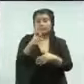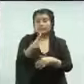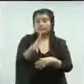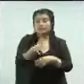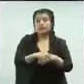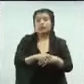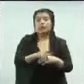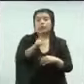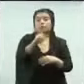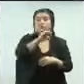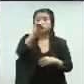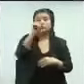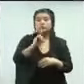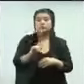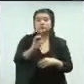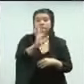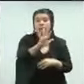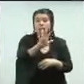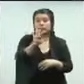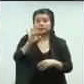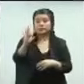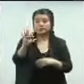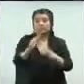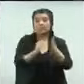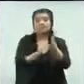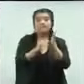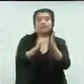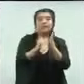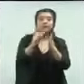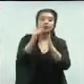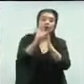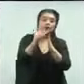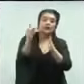un 1%, son 53 millones de quetzales.